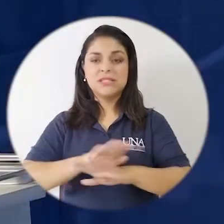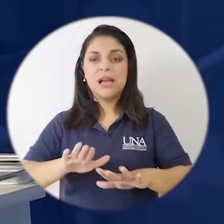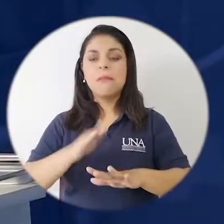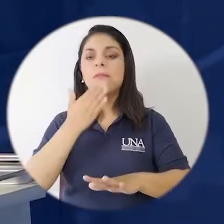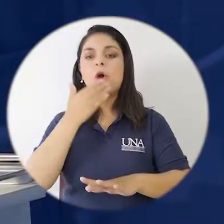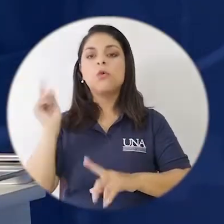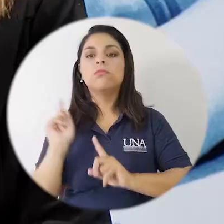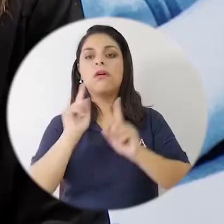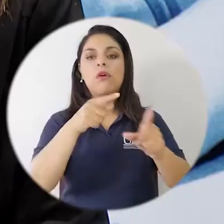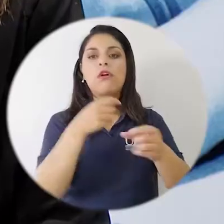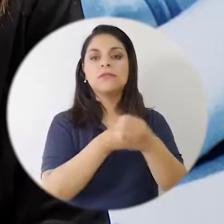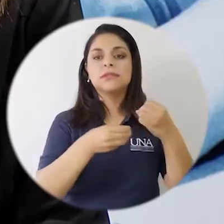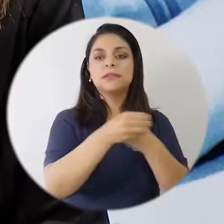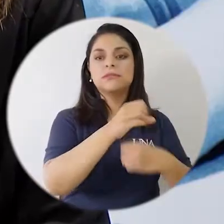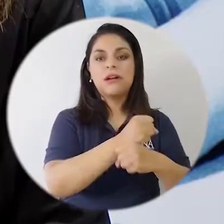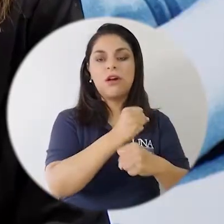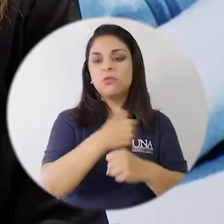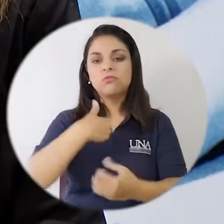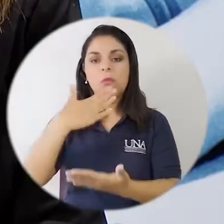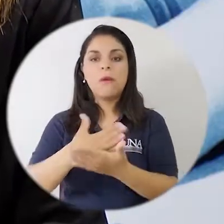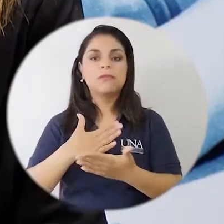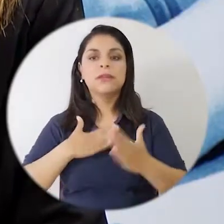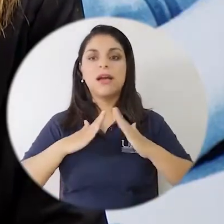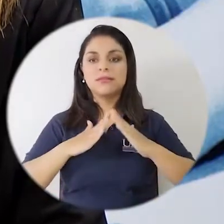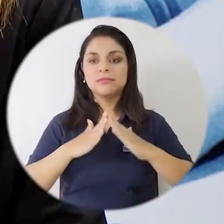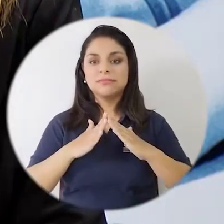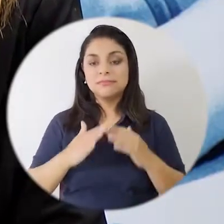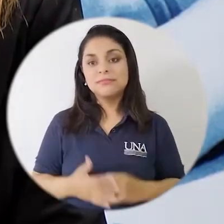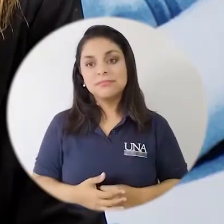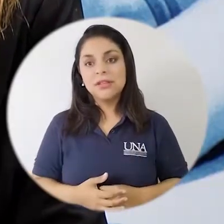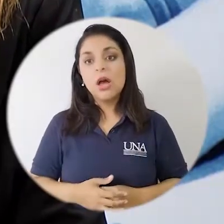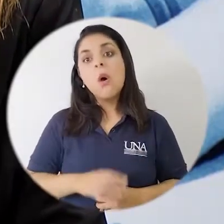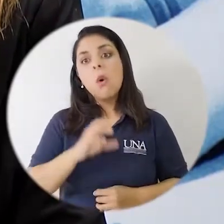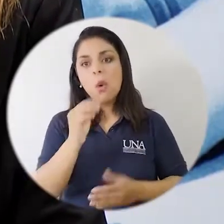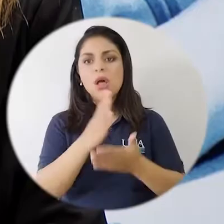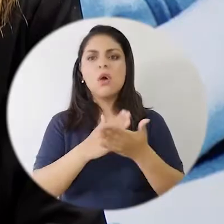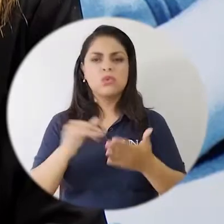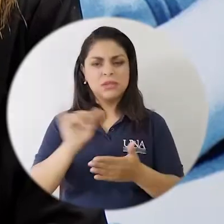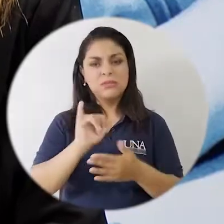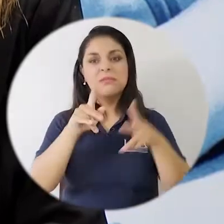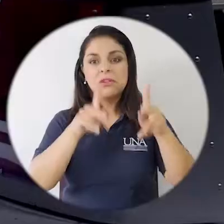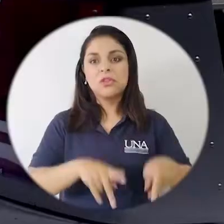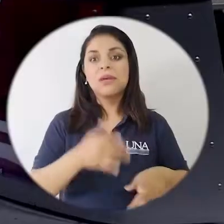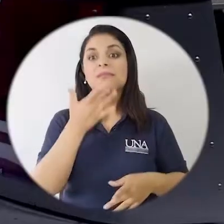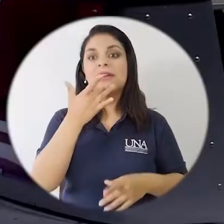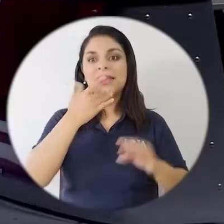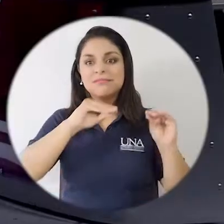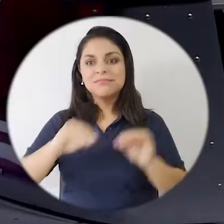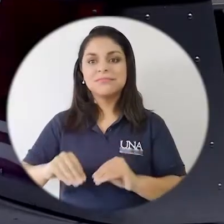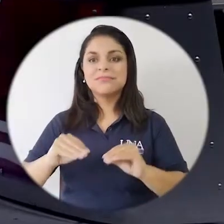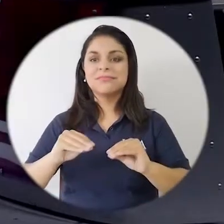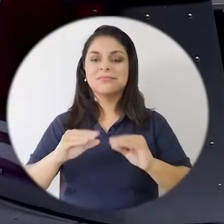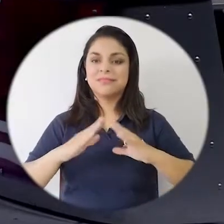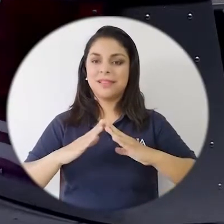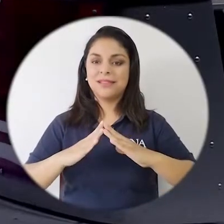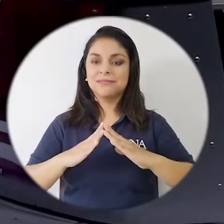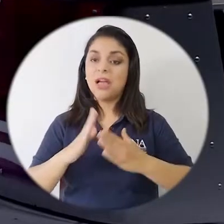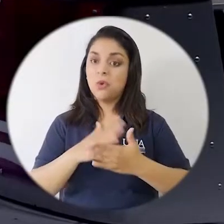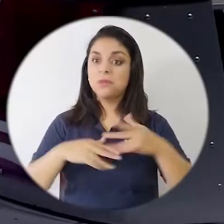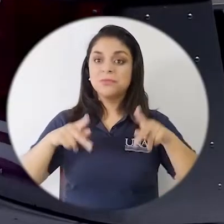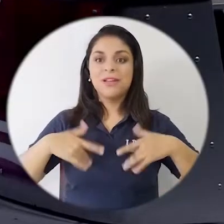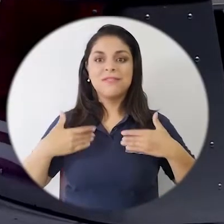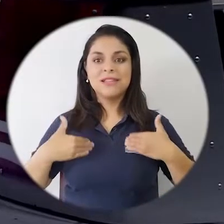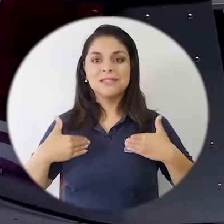en mi casa. Sí, pero también creo que va a haber casos de personas que digan lo Ah, sí, contrario. O sea, por supuesto. Sí, hay gente que está muy feliz